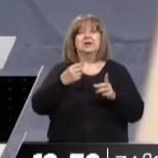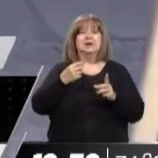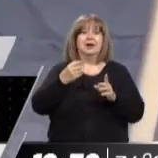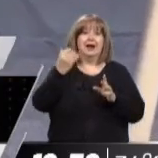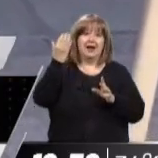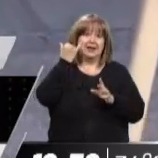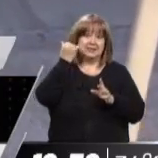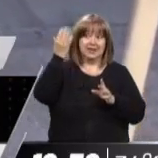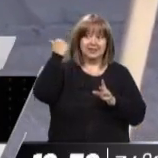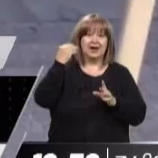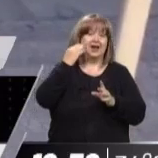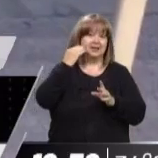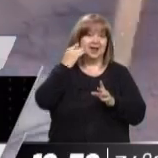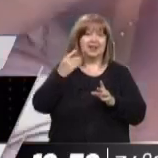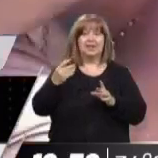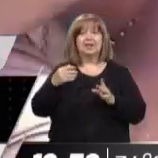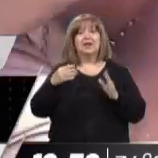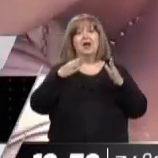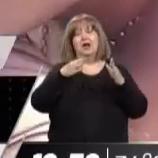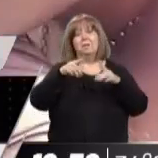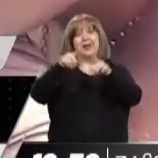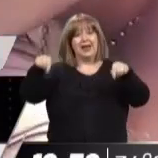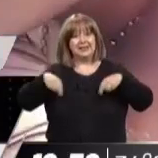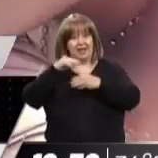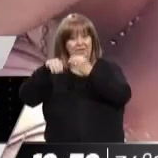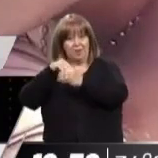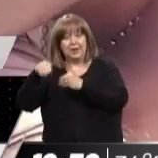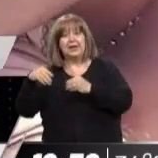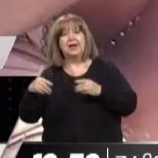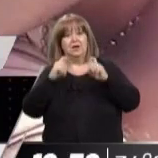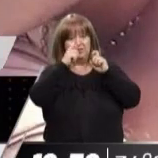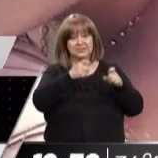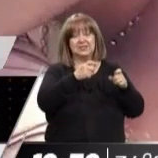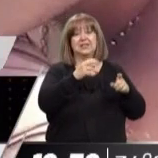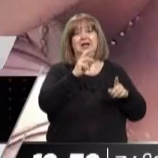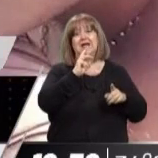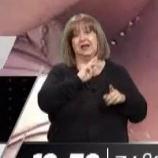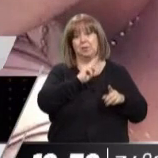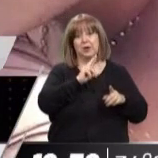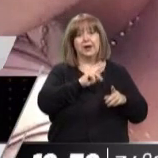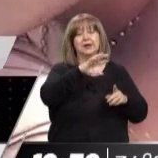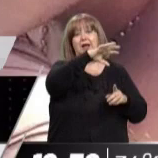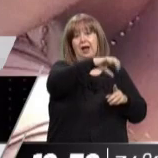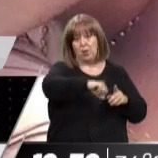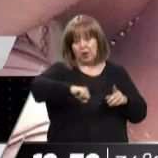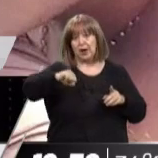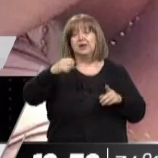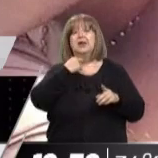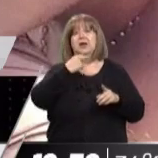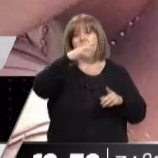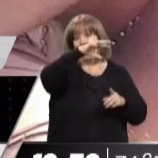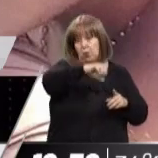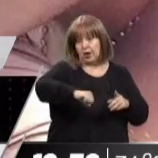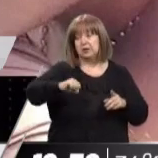ayer por la tarde a una pileta familiar cuando esperaba que en realidad ella fuera a buscar los